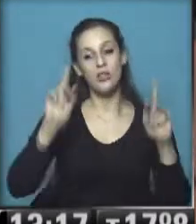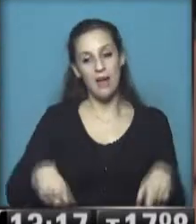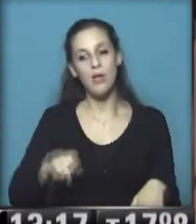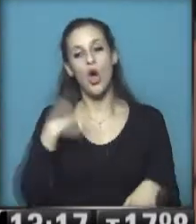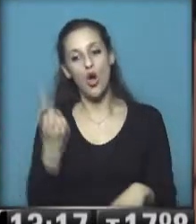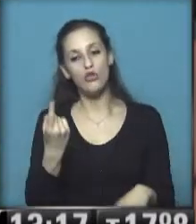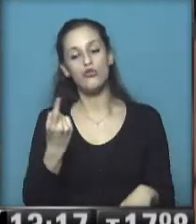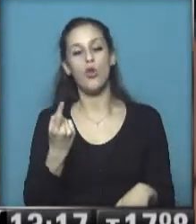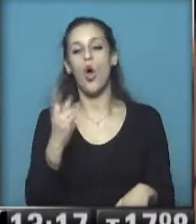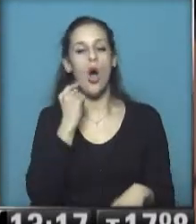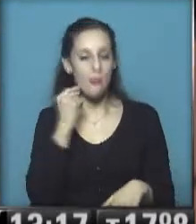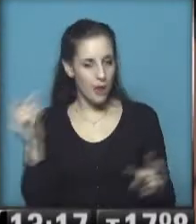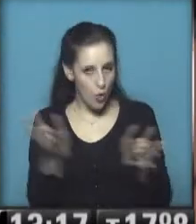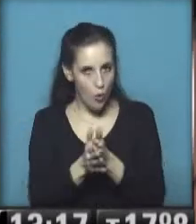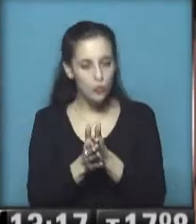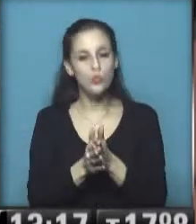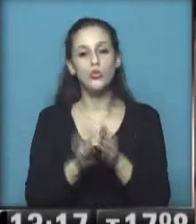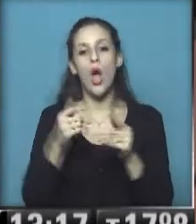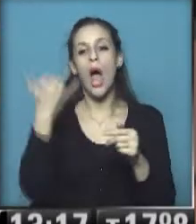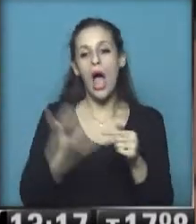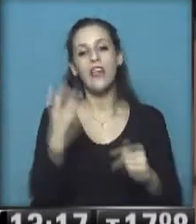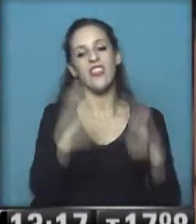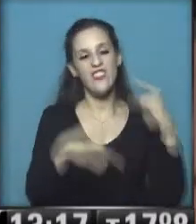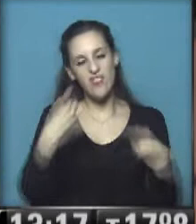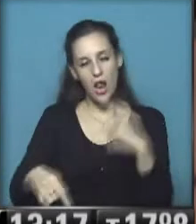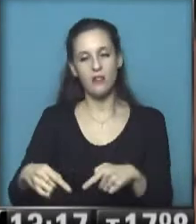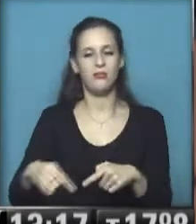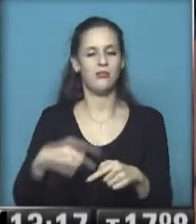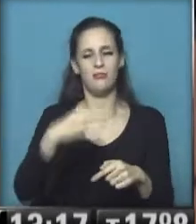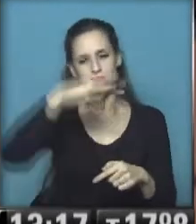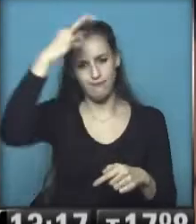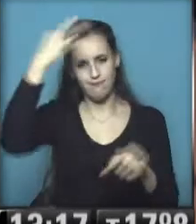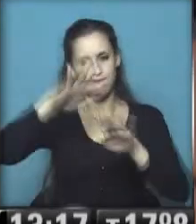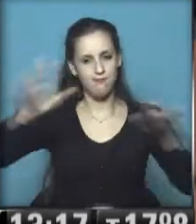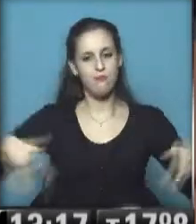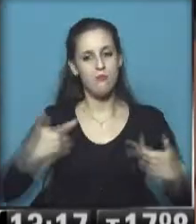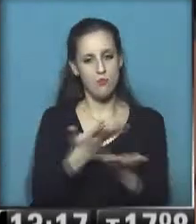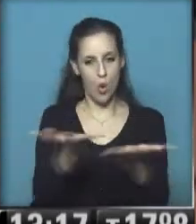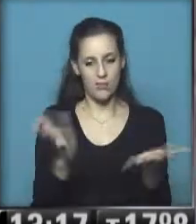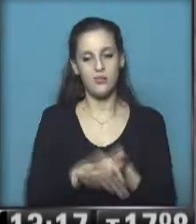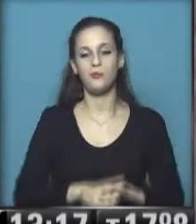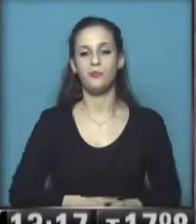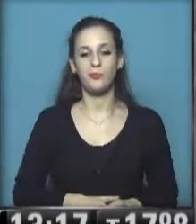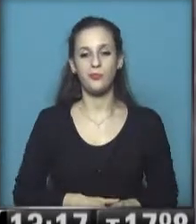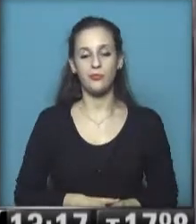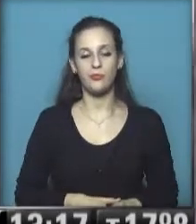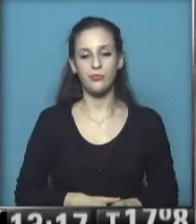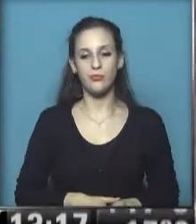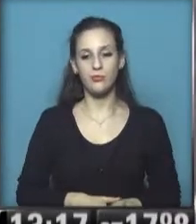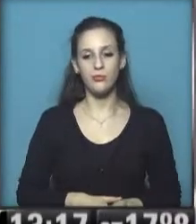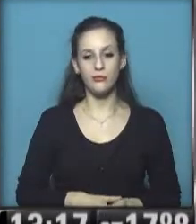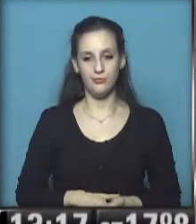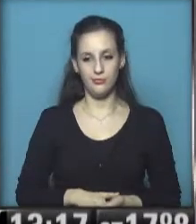una charla con el autor y habrá distintos conciertos, entre otros Sofía Viola y Manuel Onís. Por supuesto, allí estaremos.